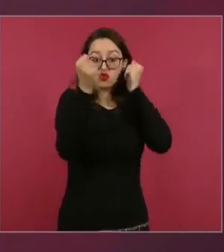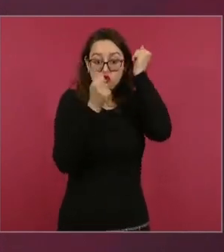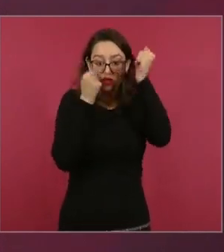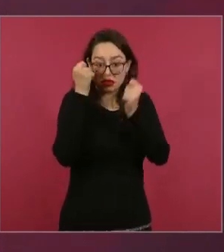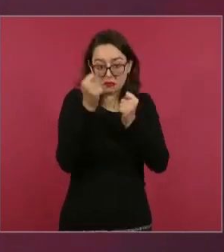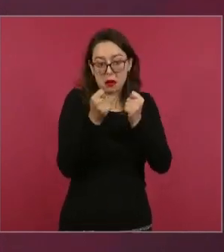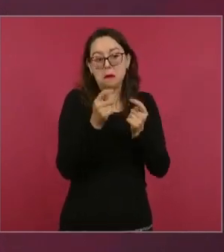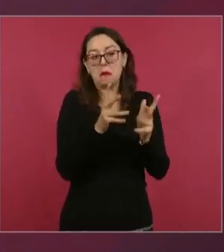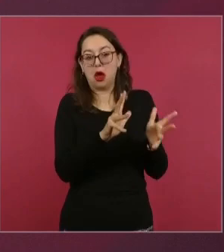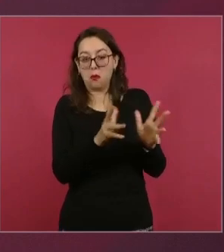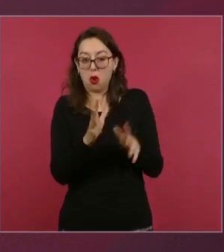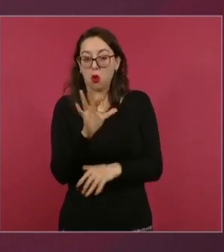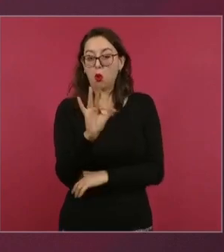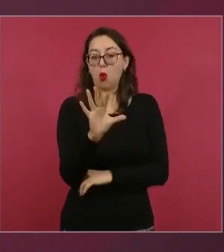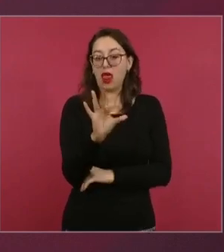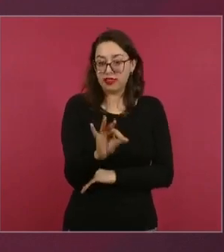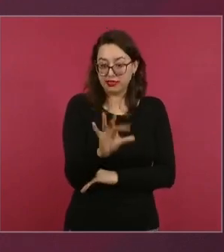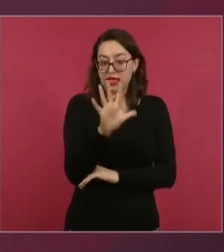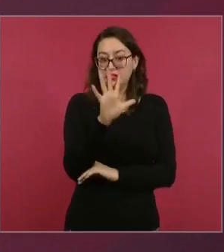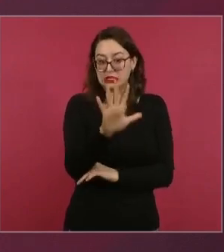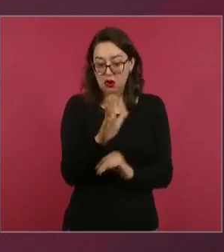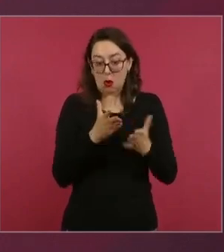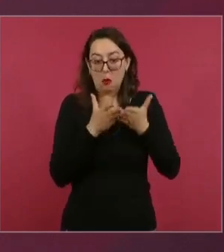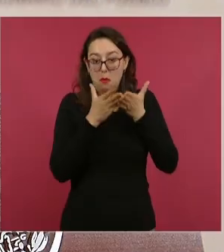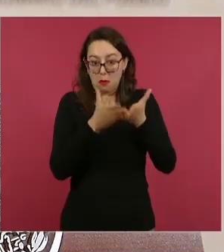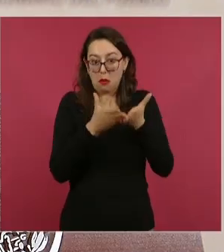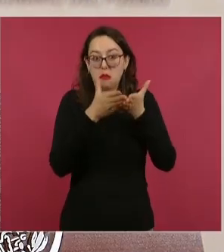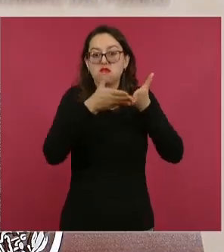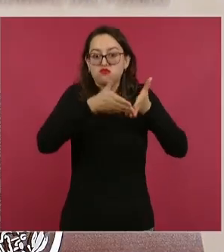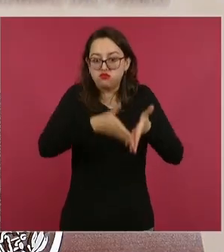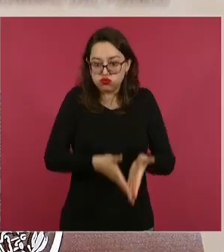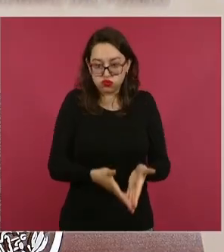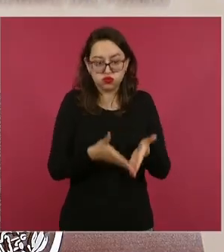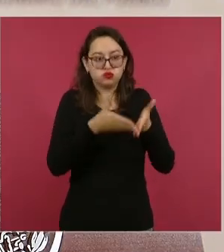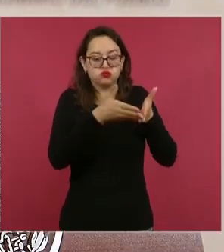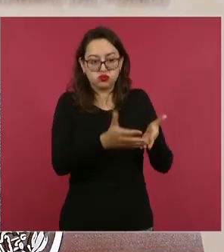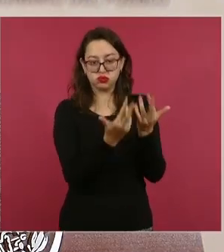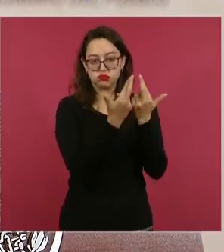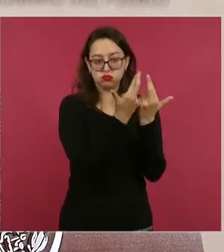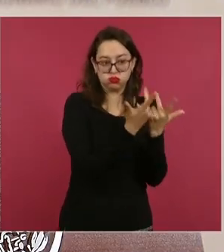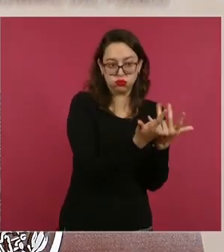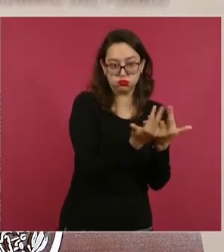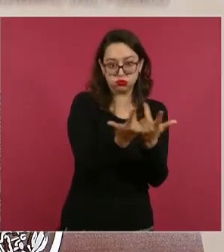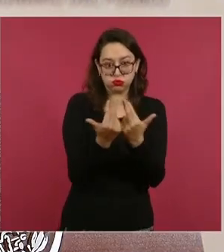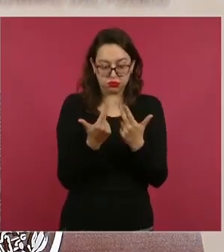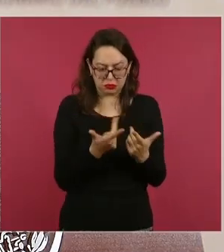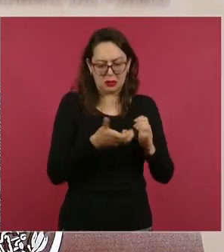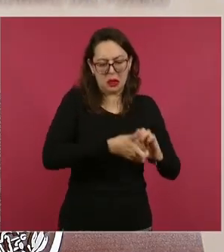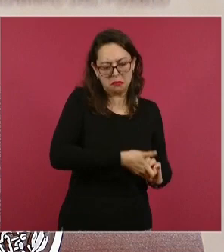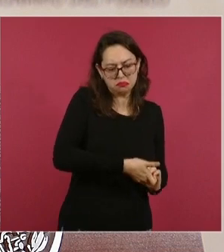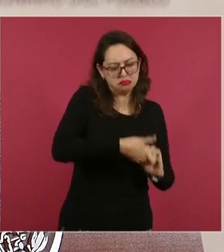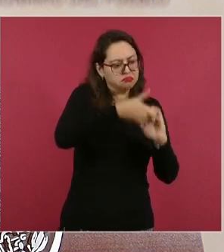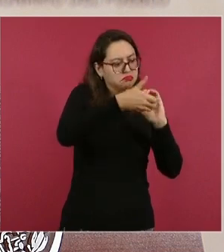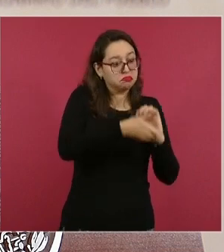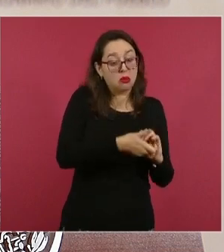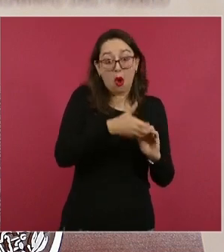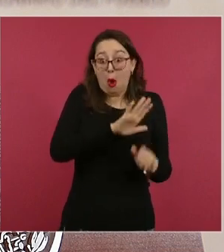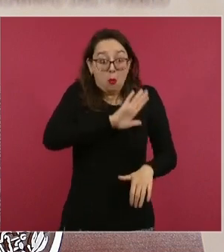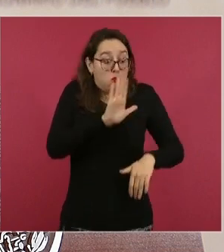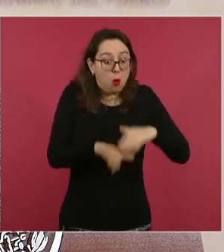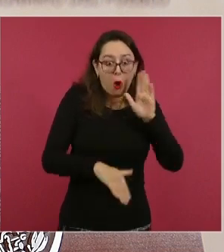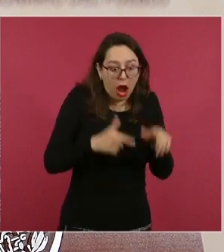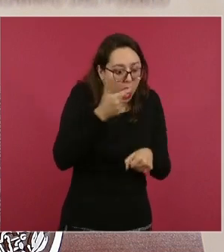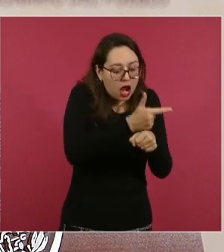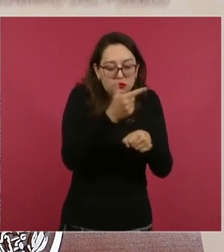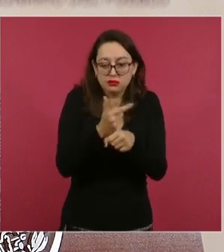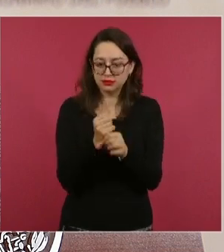y 45 embarcaciones ya detectadas que sí sufrieron daños no hay hasta ahorita afortunadamente pérdida